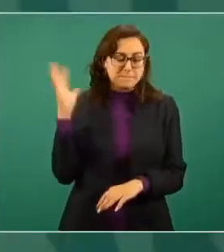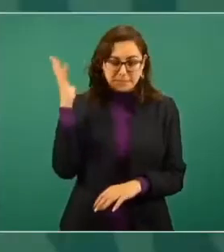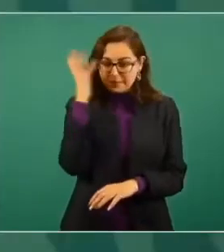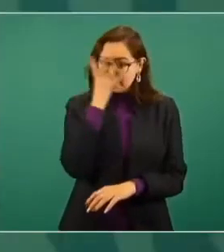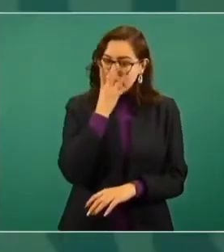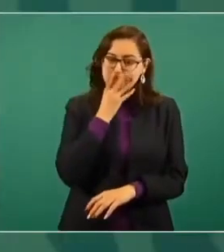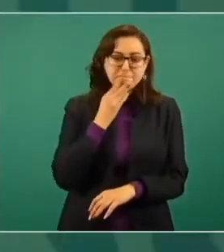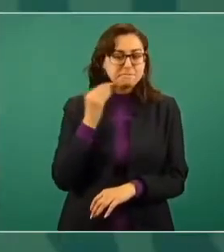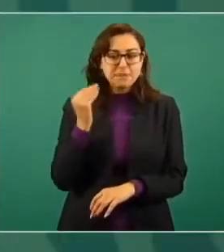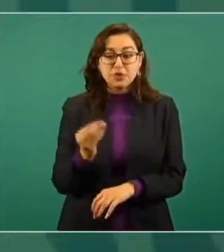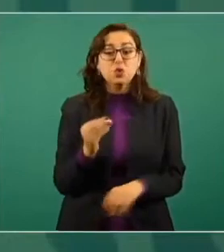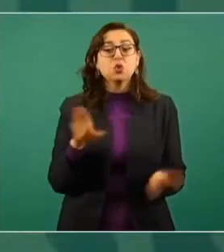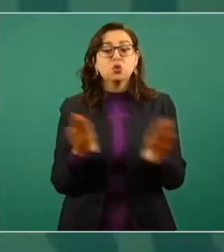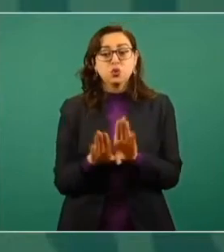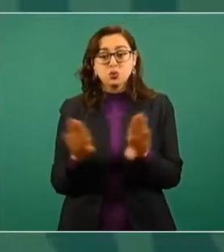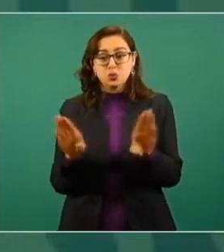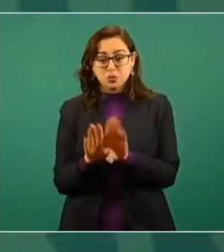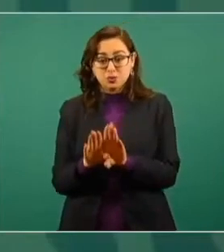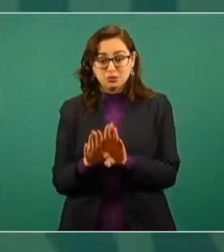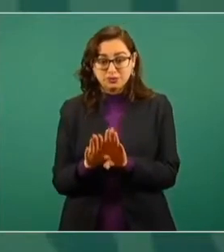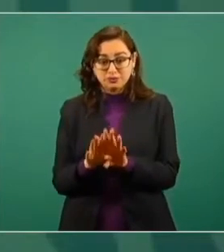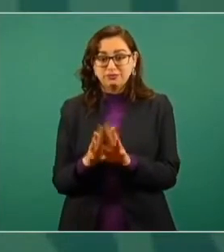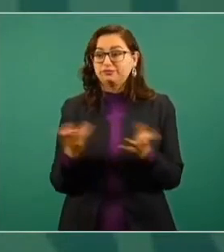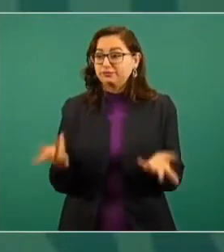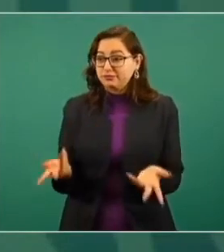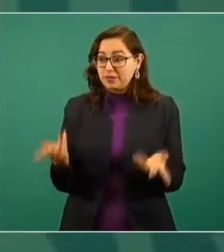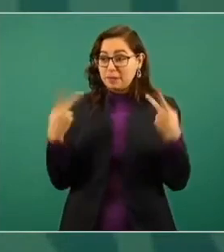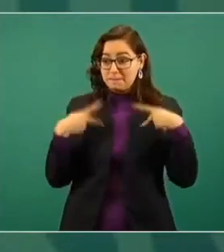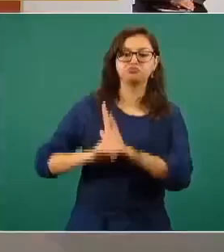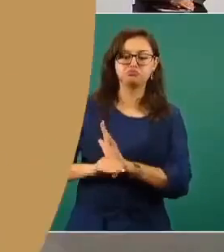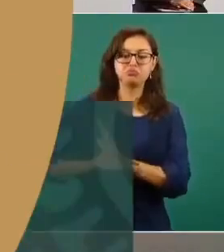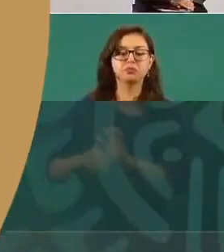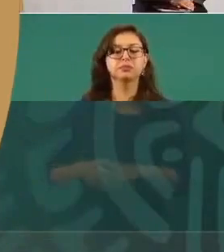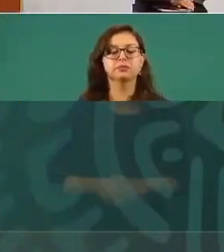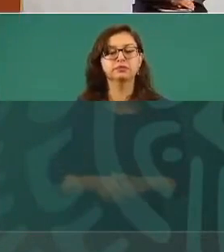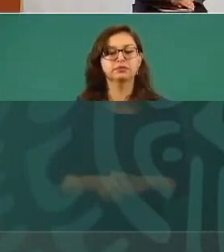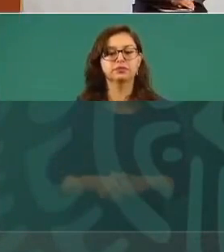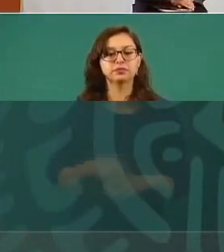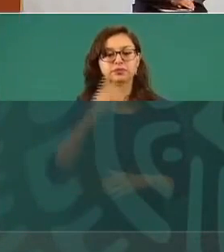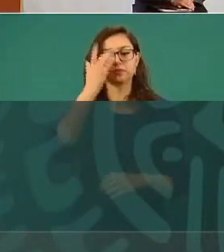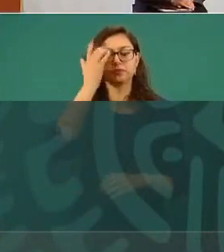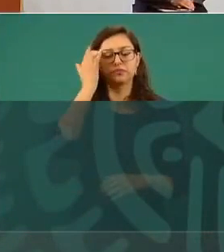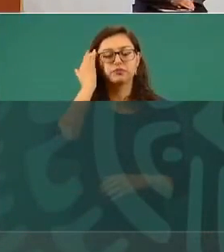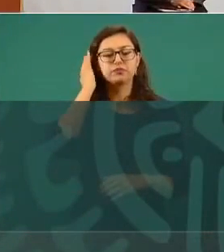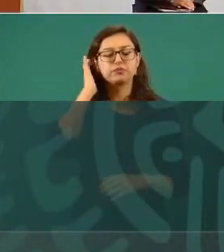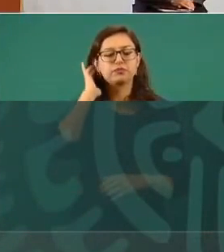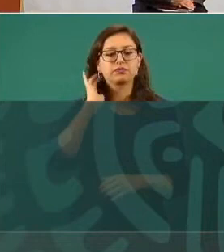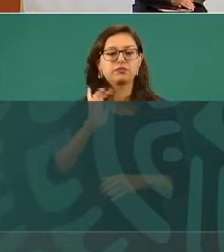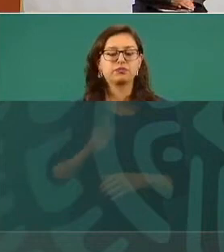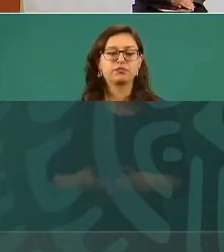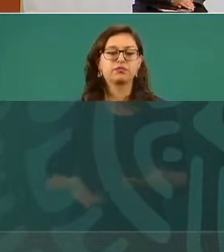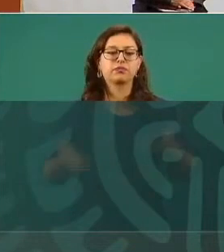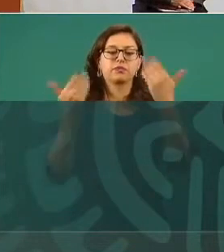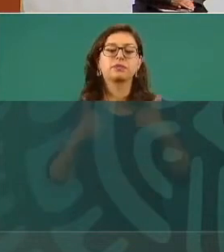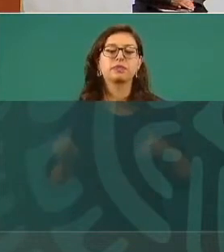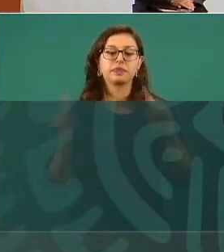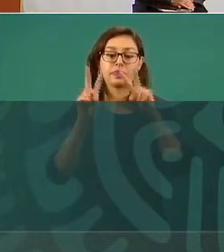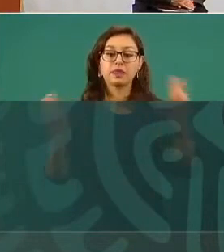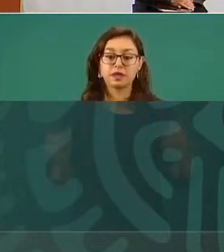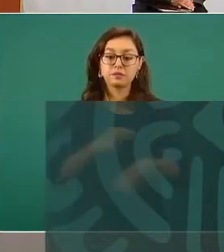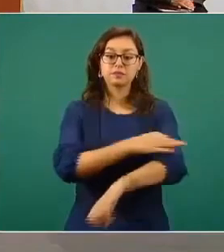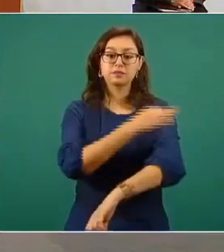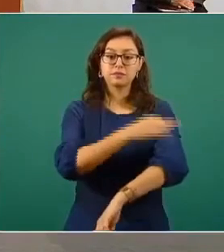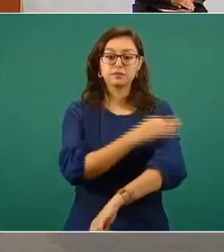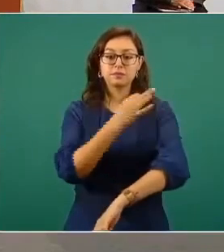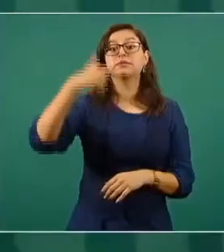de coadyuvar en el proceso de educar a millones de personas. El subsecretario de Salud, Hugo López-Gatell, mostró